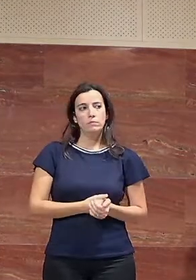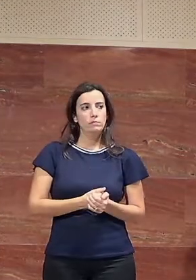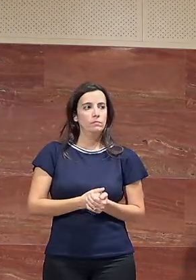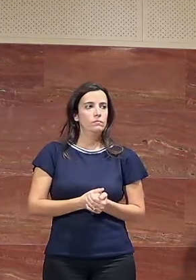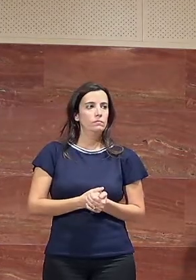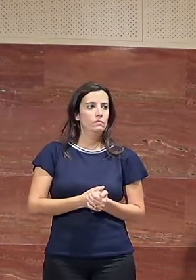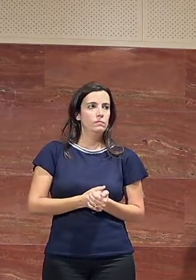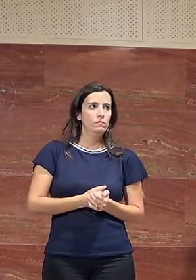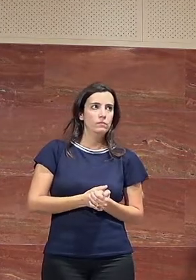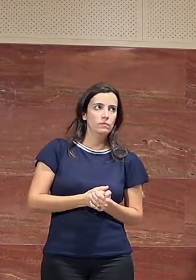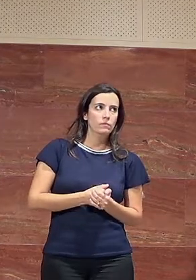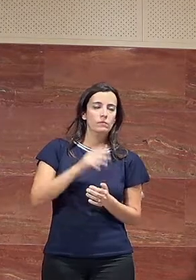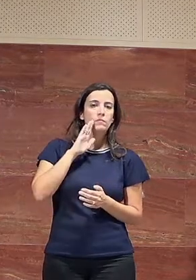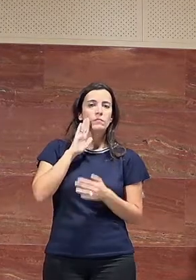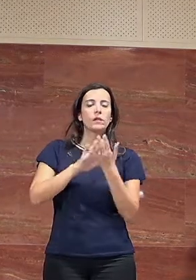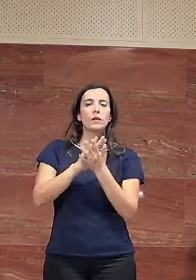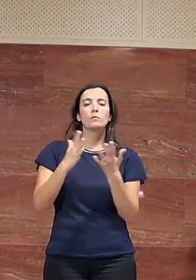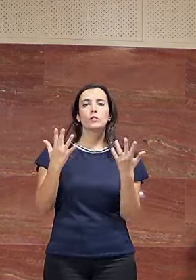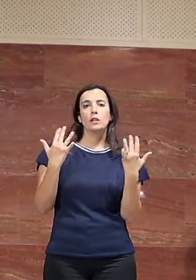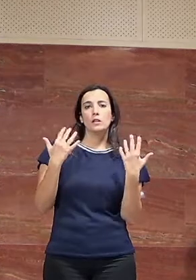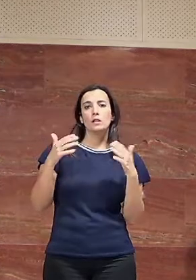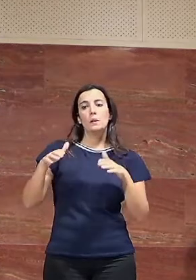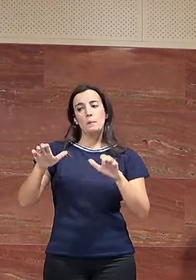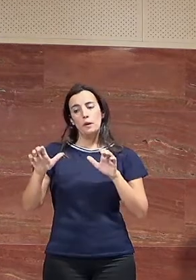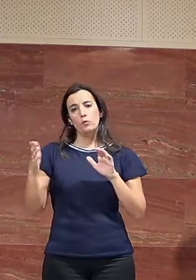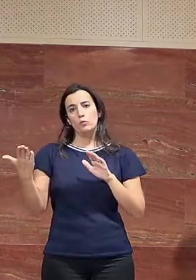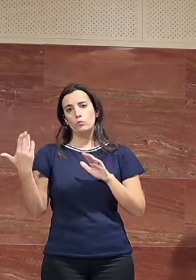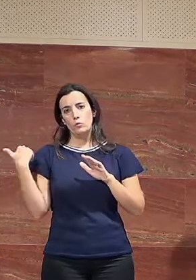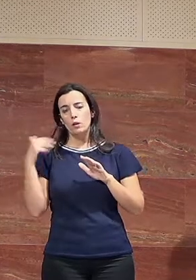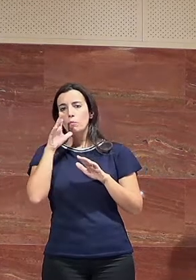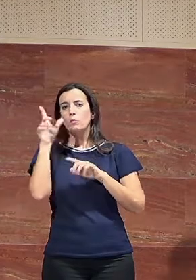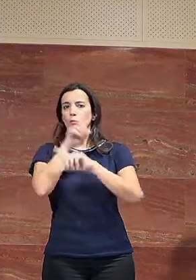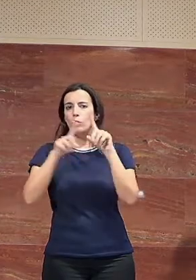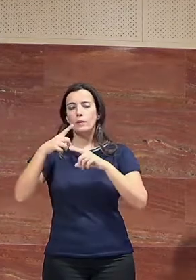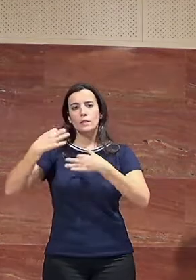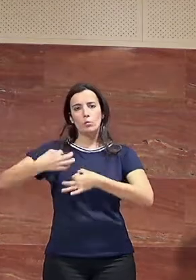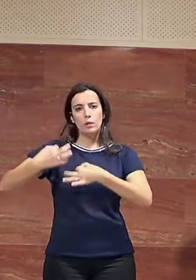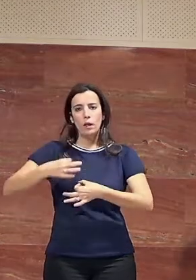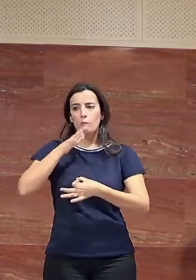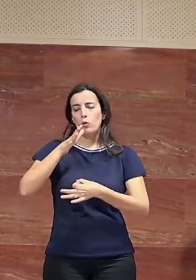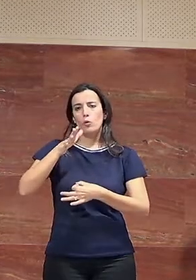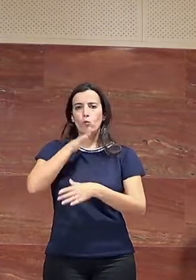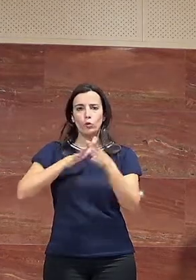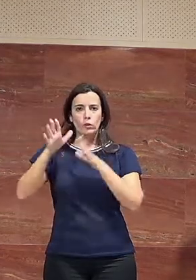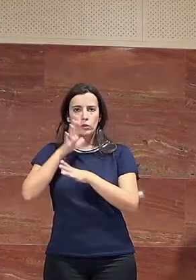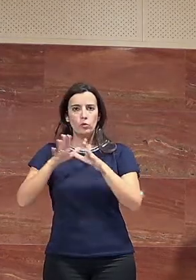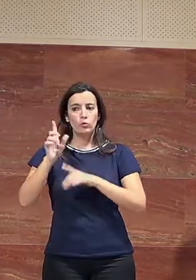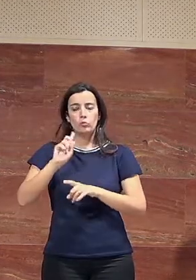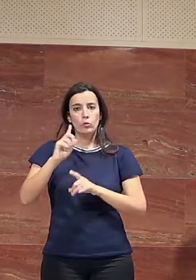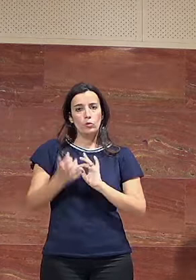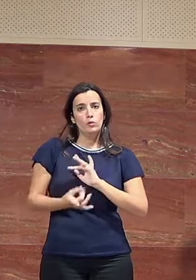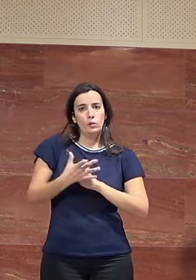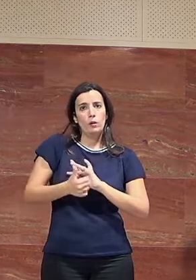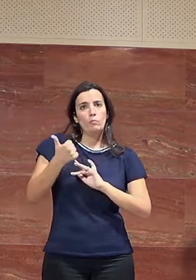lo estábamos diciendo con las terrazas. Nos quitan los bancos apoyándose en que es problemas de seguridad y de botellón, ¿no? Lo que estamos generando es más negocio para las